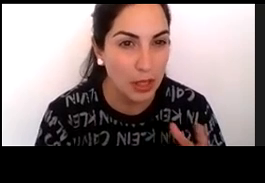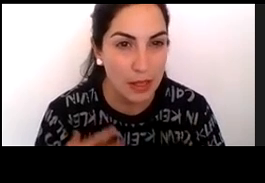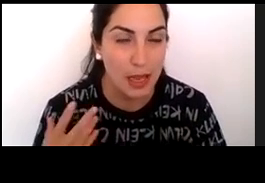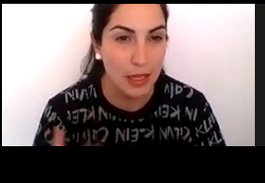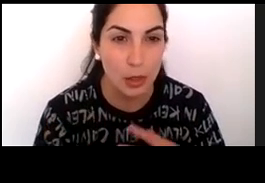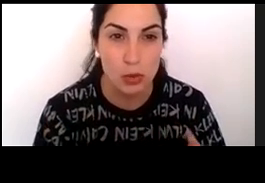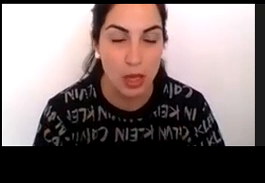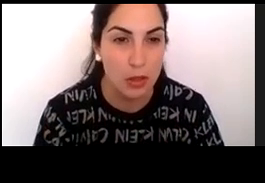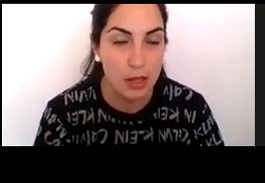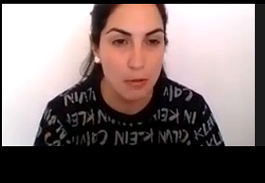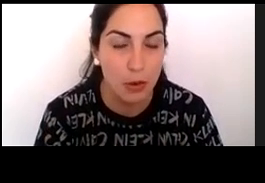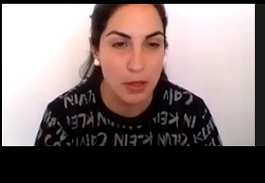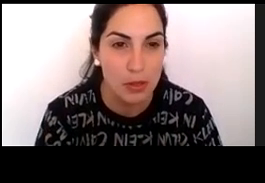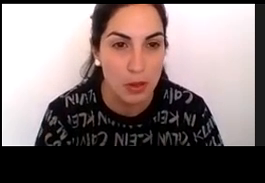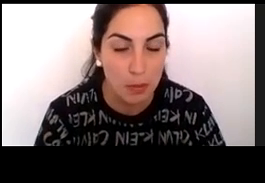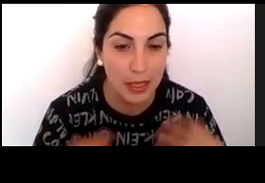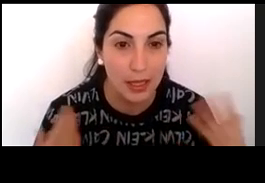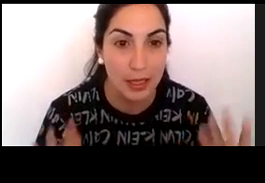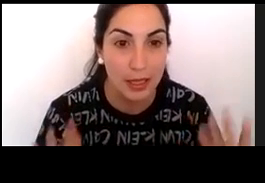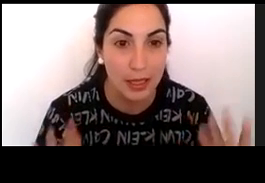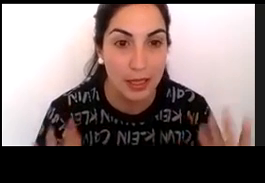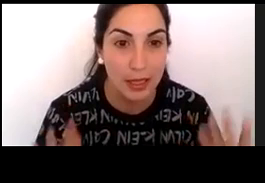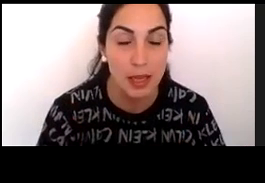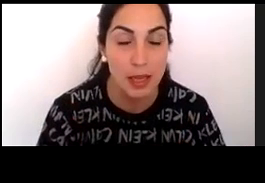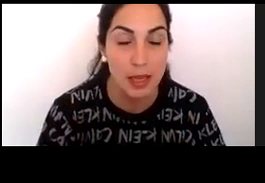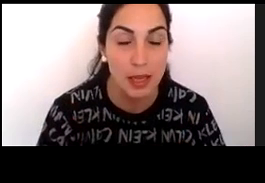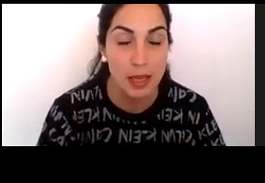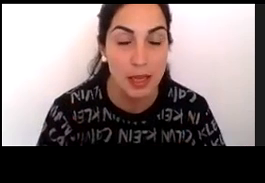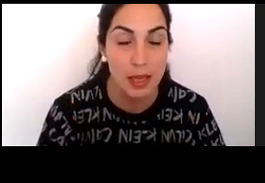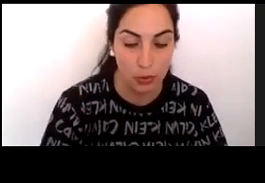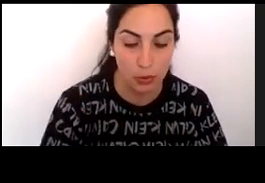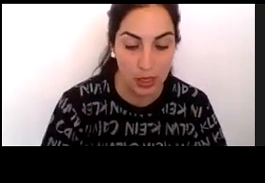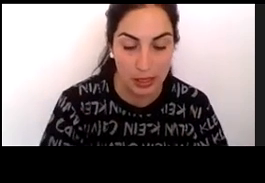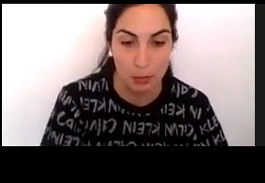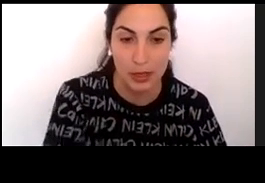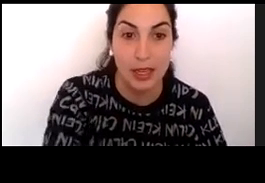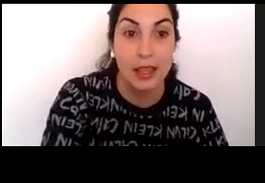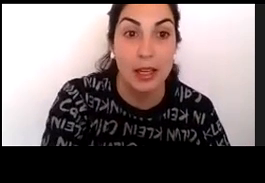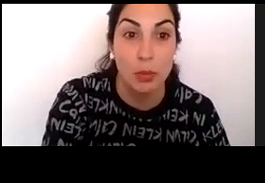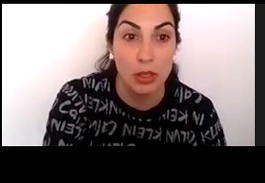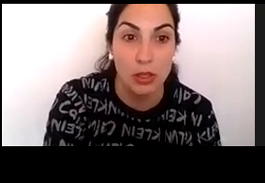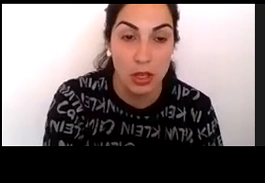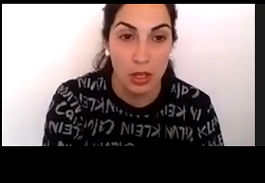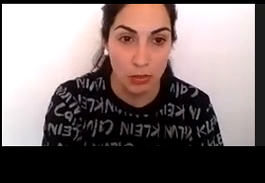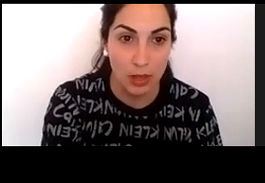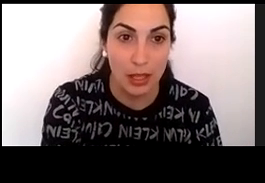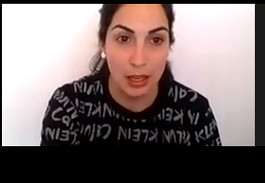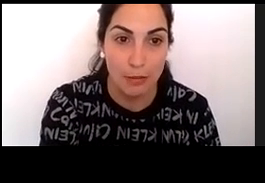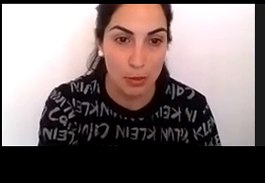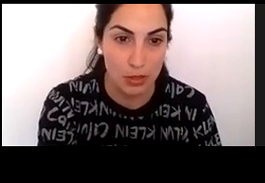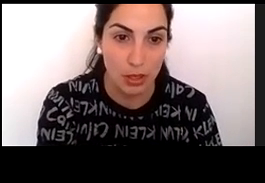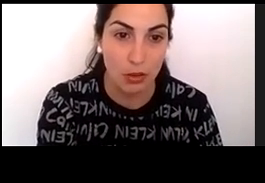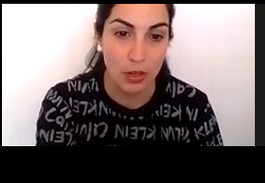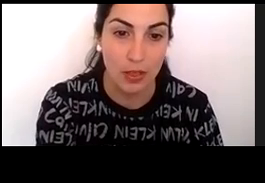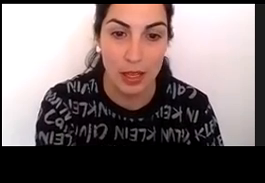que ustedes hayan escuchado esa información para que también sean capaces de poder interpretar y dar opinión de la